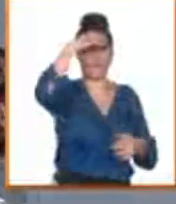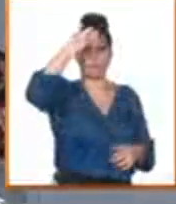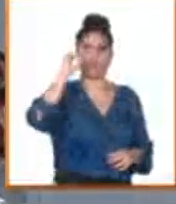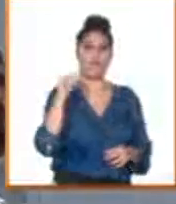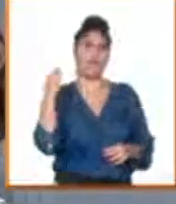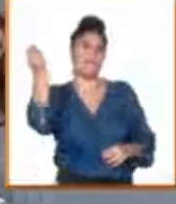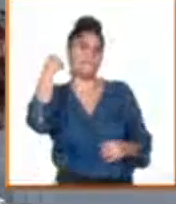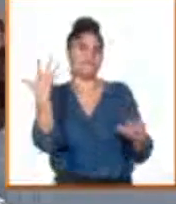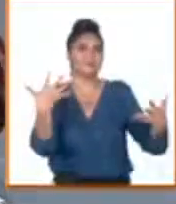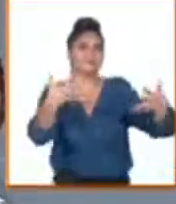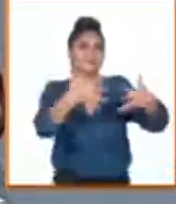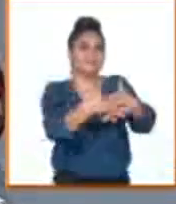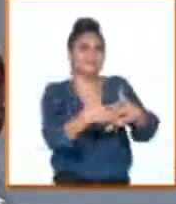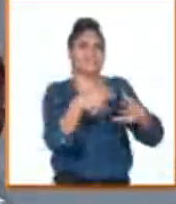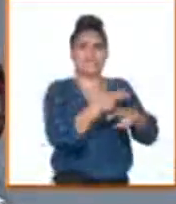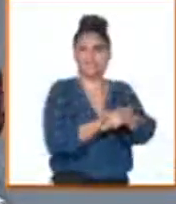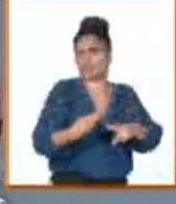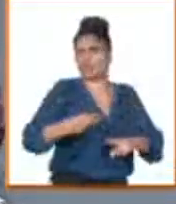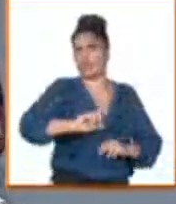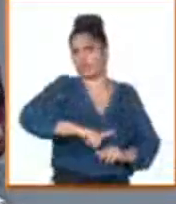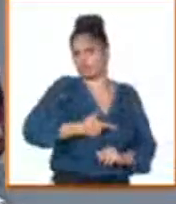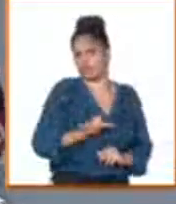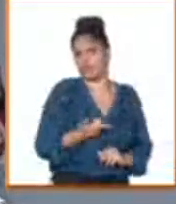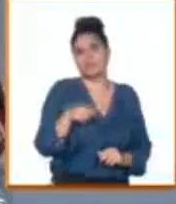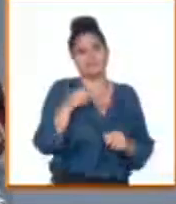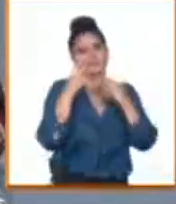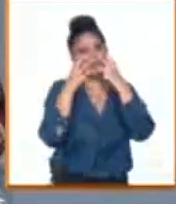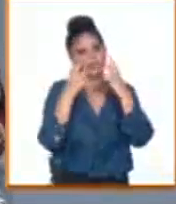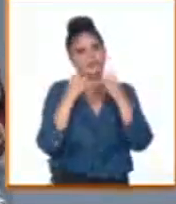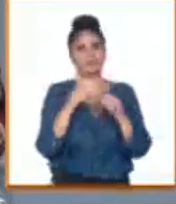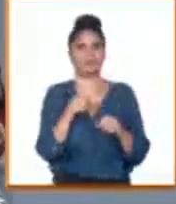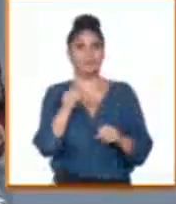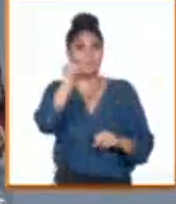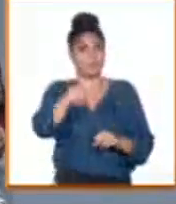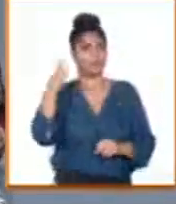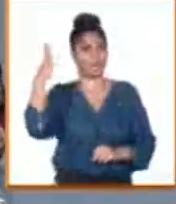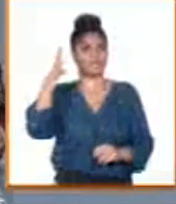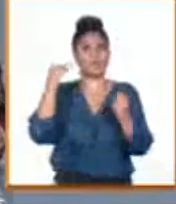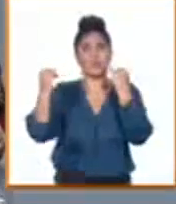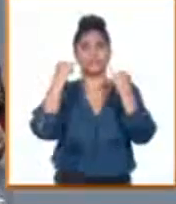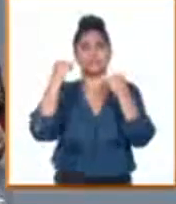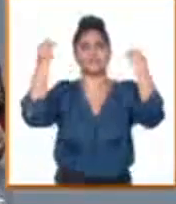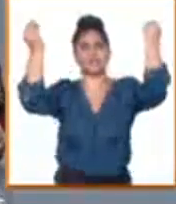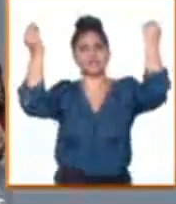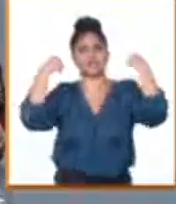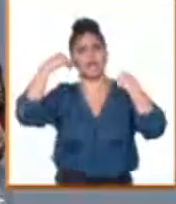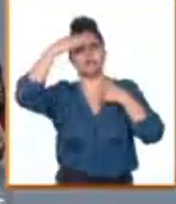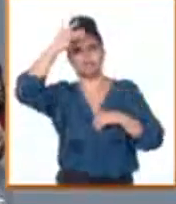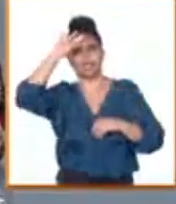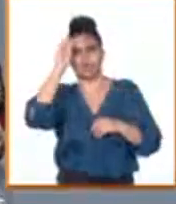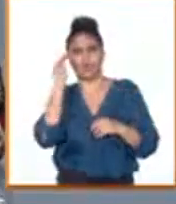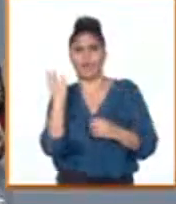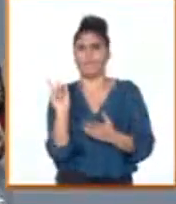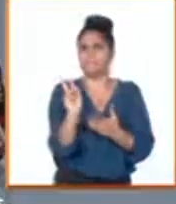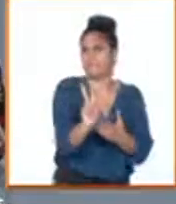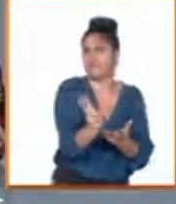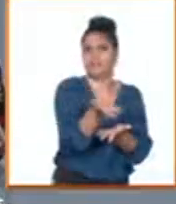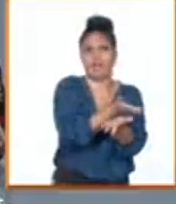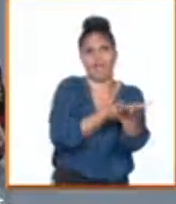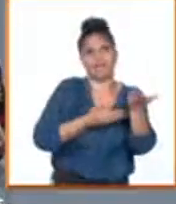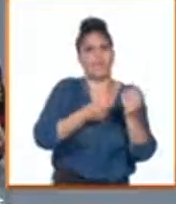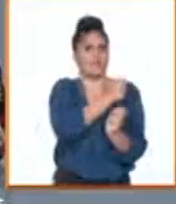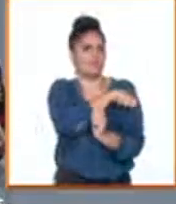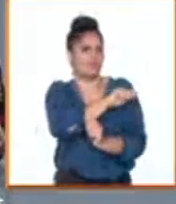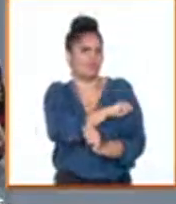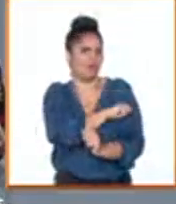esa alternatividad. Y eso es responsabilidad que nos asiste a nosotros como cubanos, como profesionales de la comunicación y como académicos. Bueno, y creo que es muy bueno que